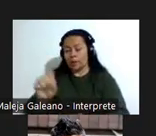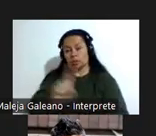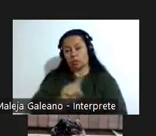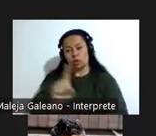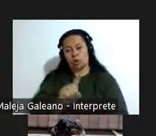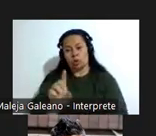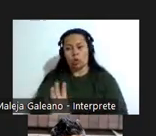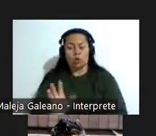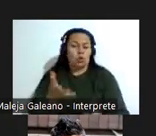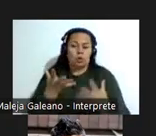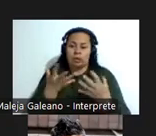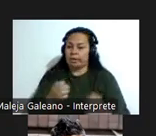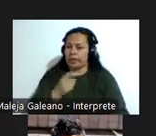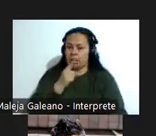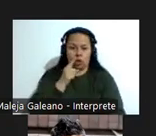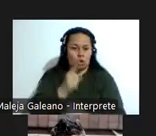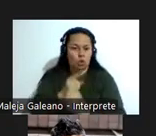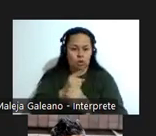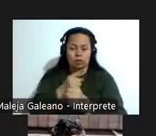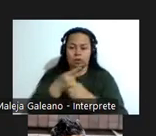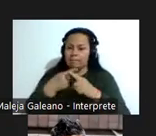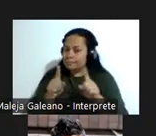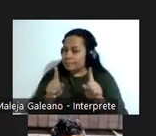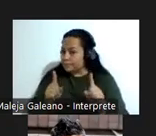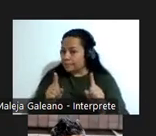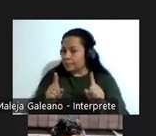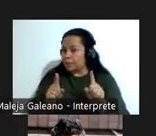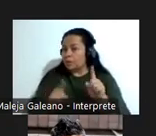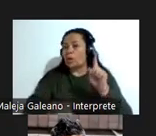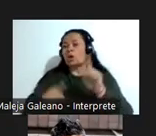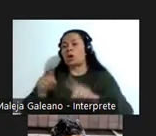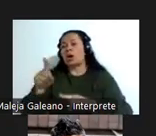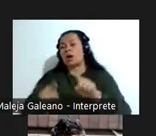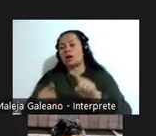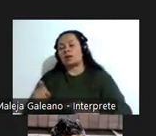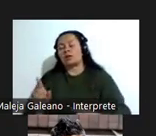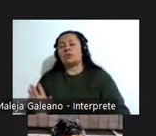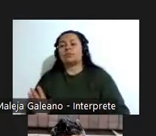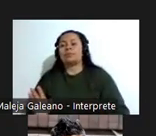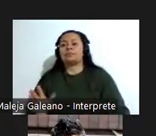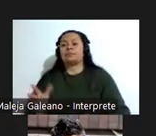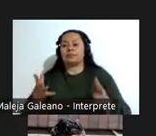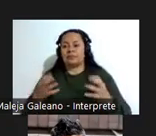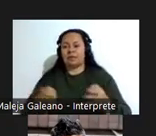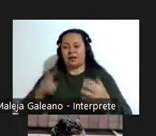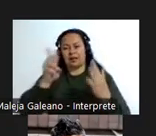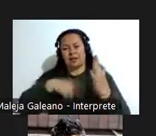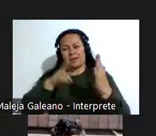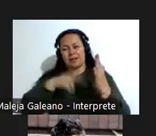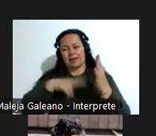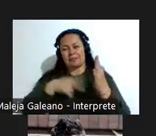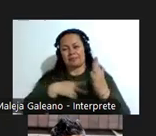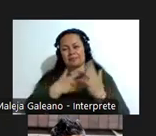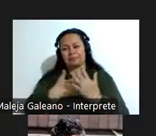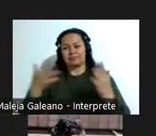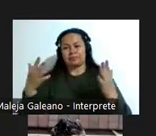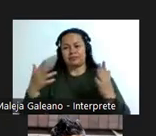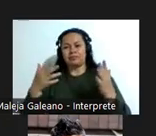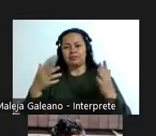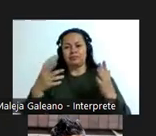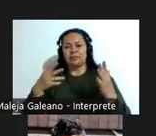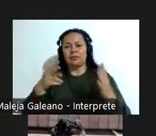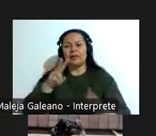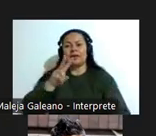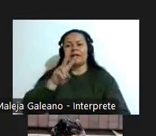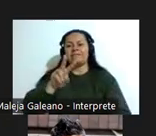No quiero ser correcta tampoco, pero hay algo que leyendo a Diana Vite y leyendo